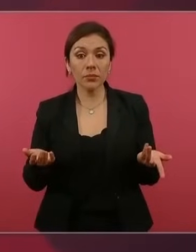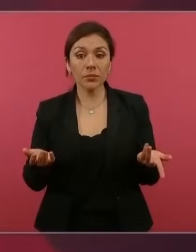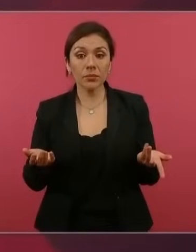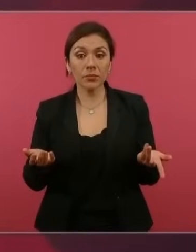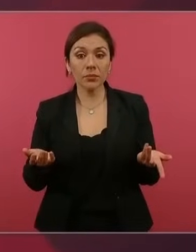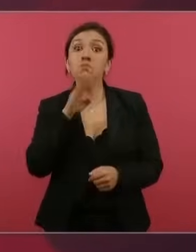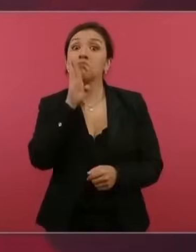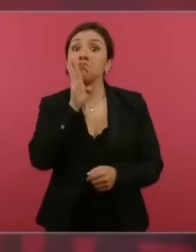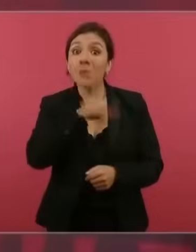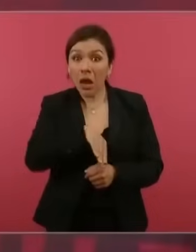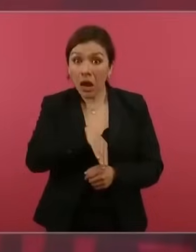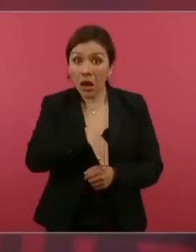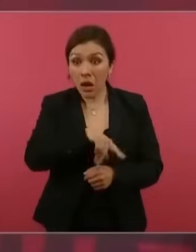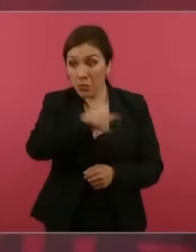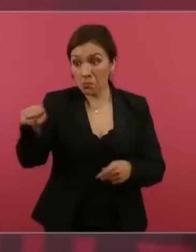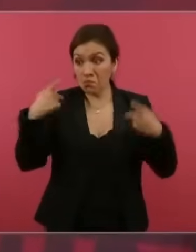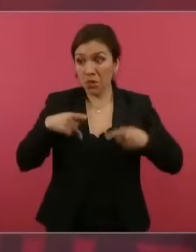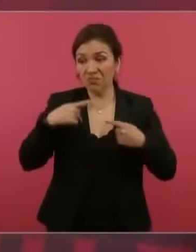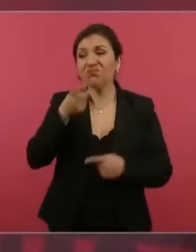infracción, si